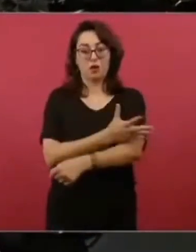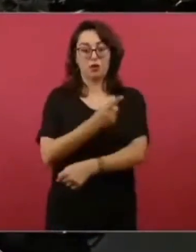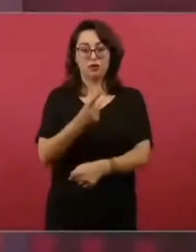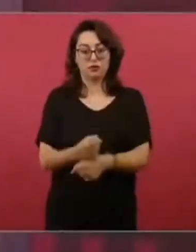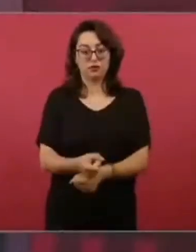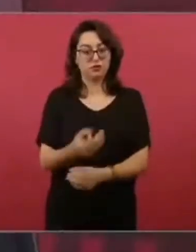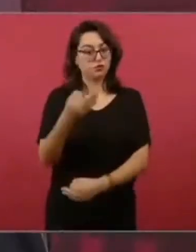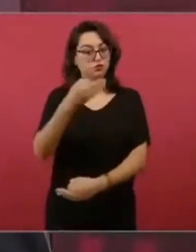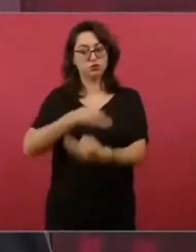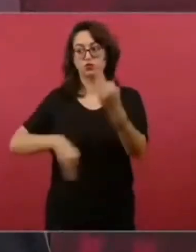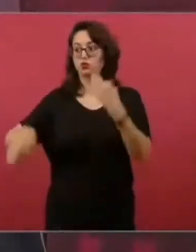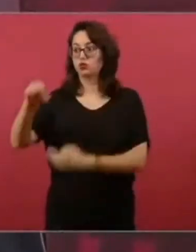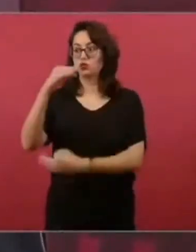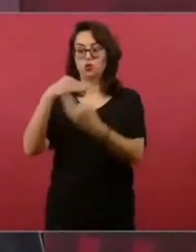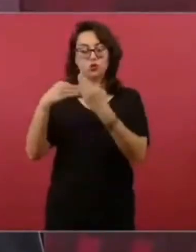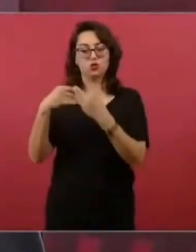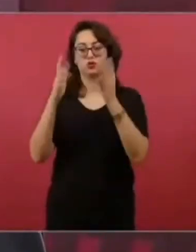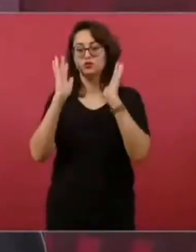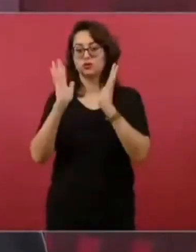Estás